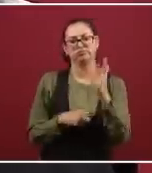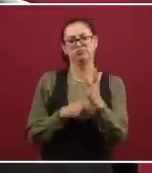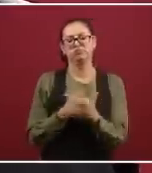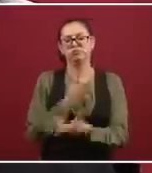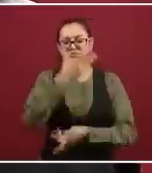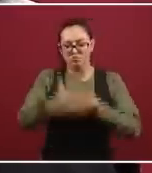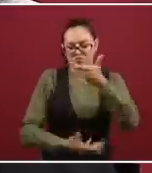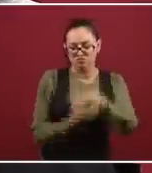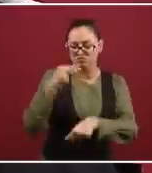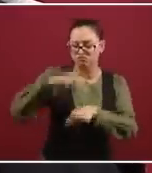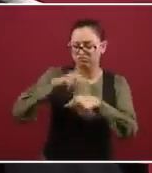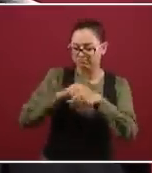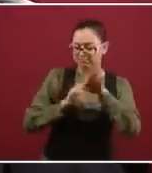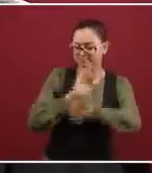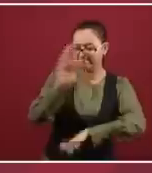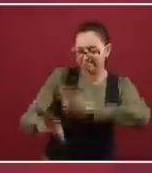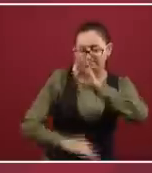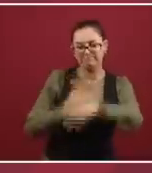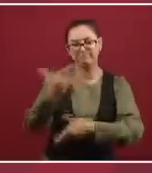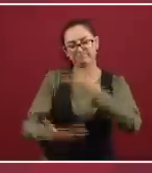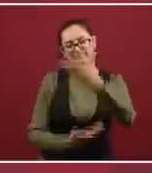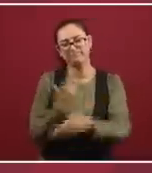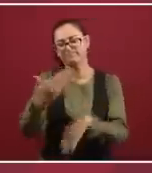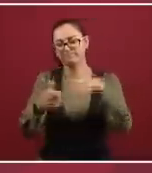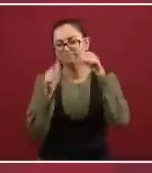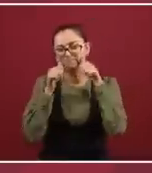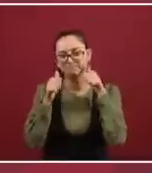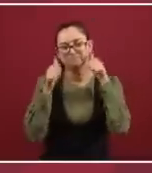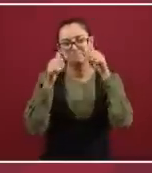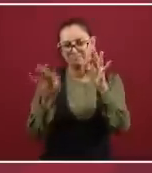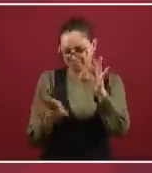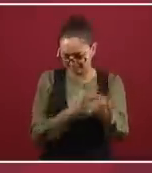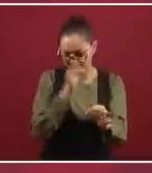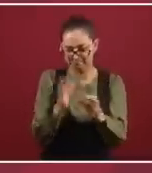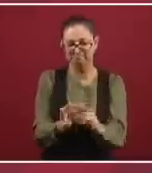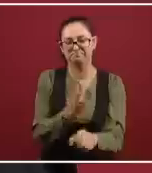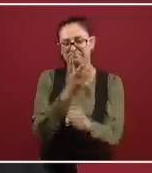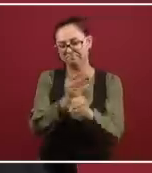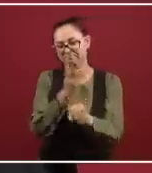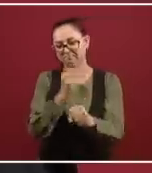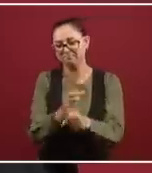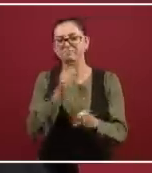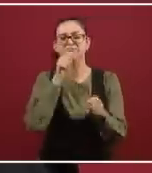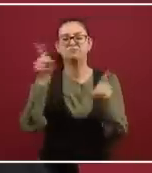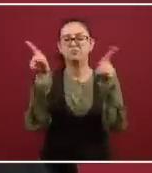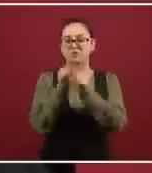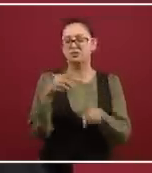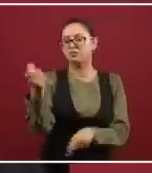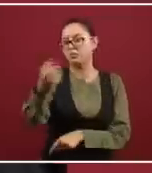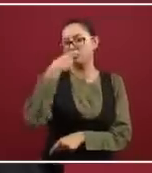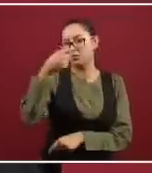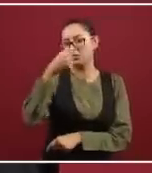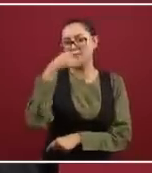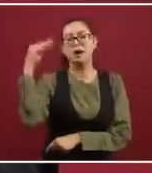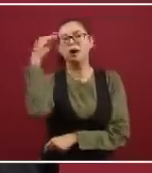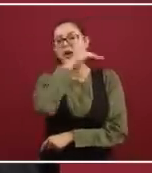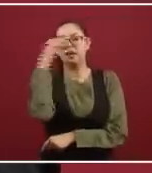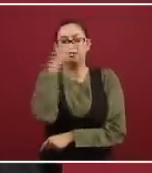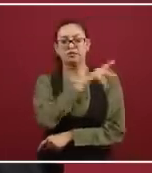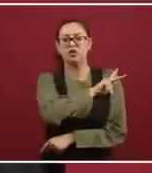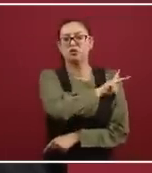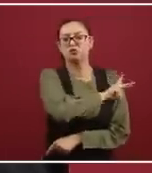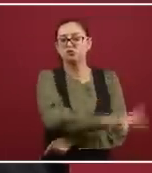médica y que vamos a garantizar atención médica y medicamentos gratuitos a toda la